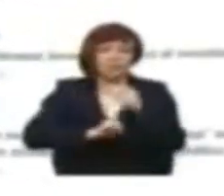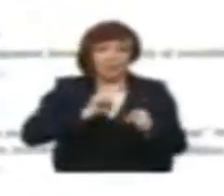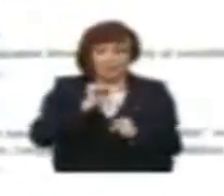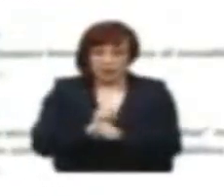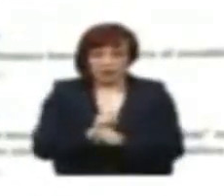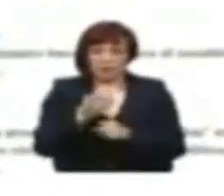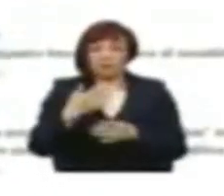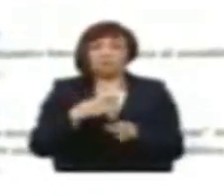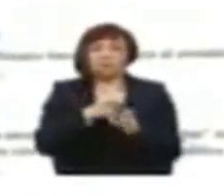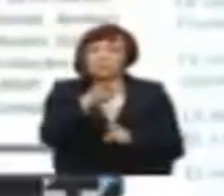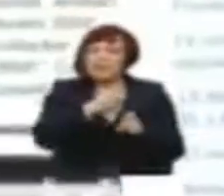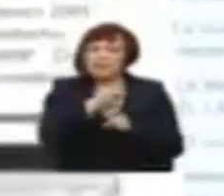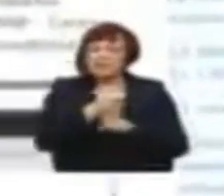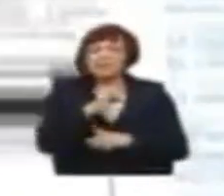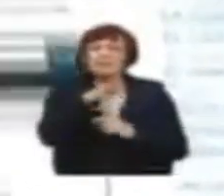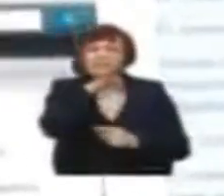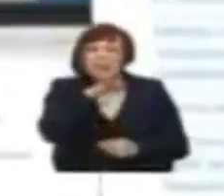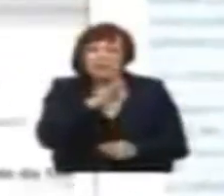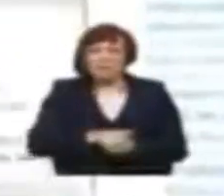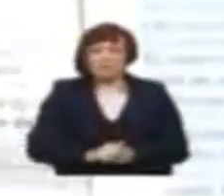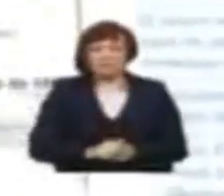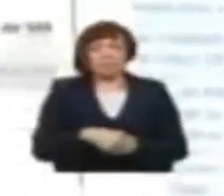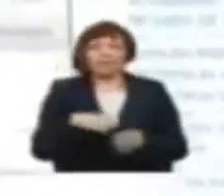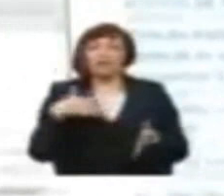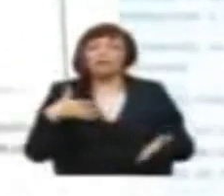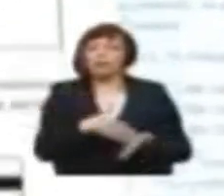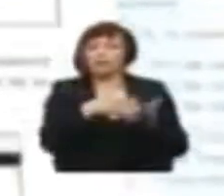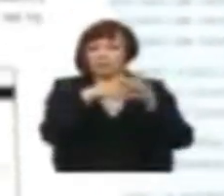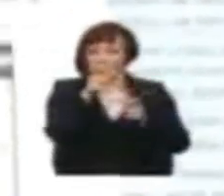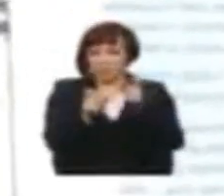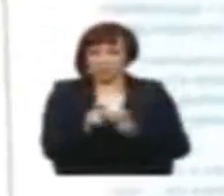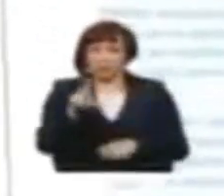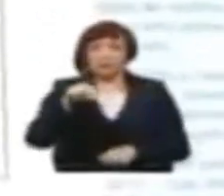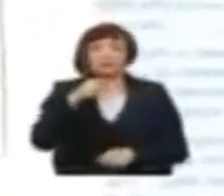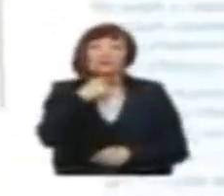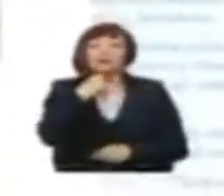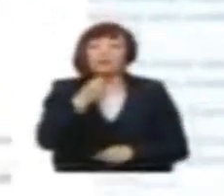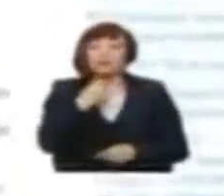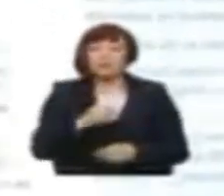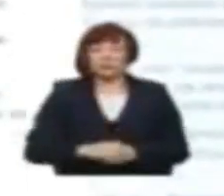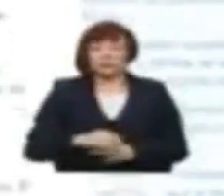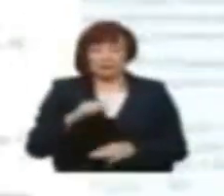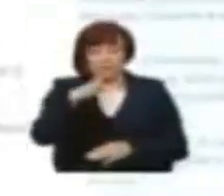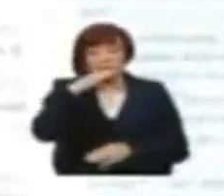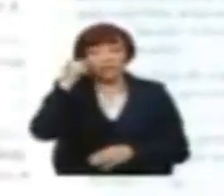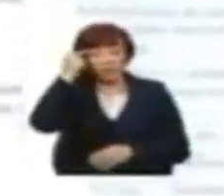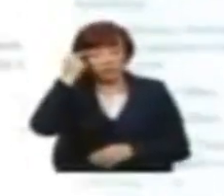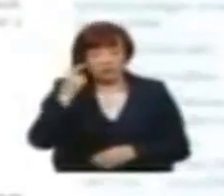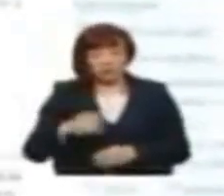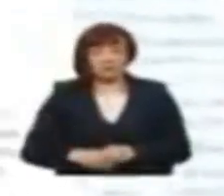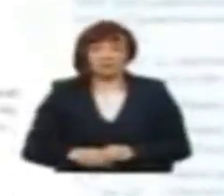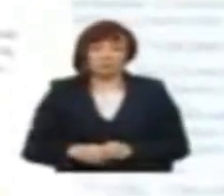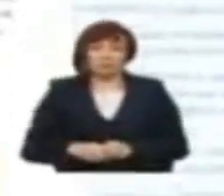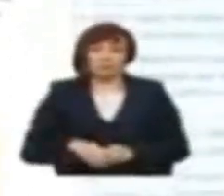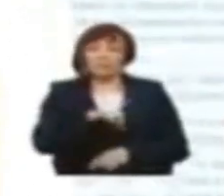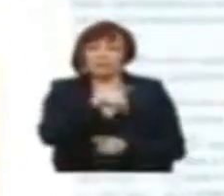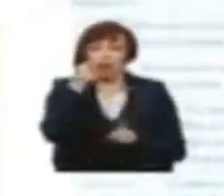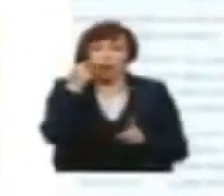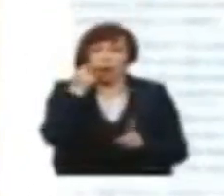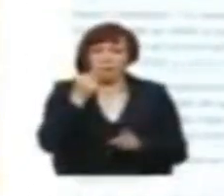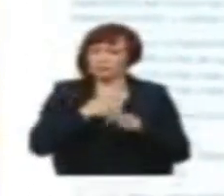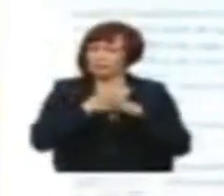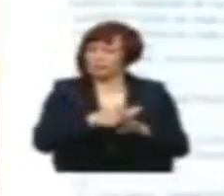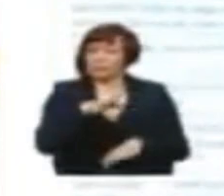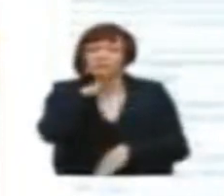promovido el acoso y ataque en redes sociales contra opositores al gobierno de Correa. Este hombre de izquierda y agresivo defensor de